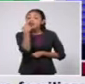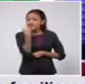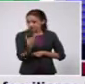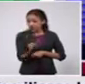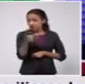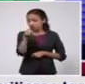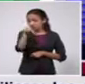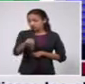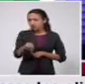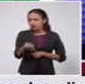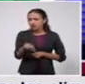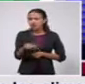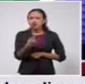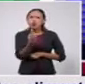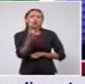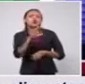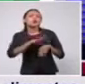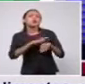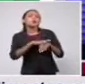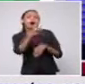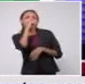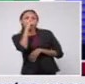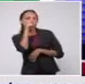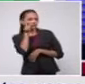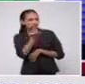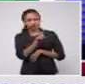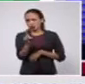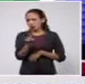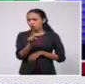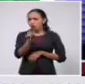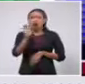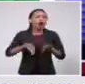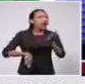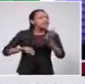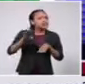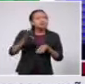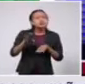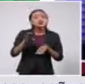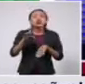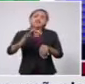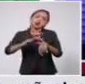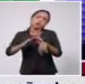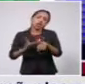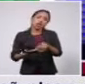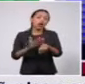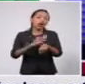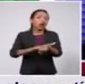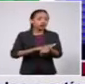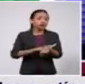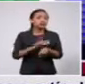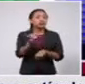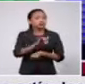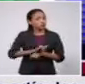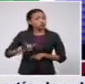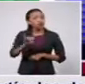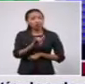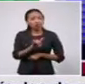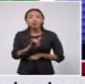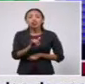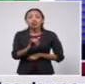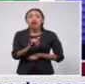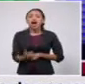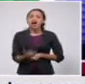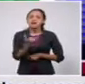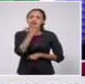es solo la edad, que en algunos casos no es el factor principal, sino las comorbilidades que acompañan,